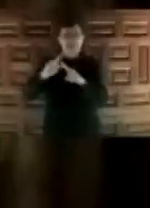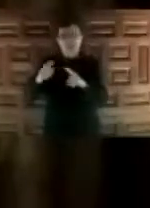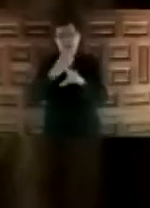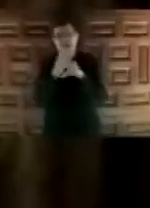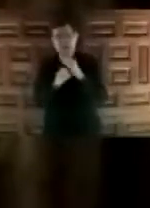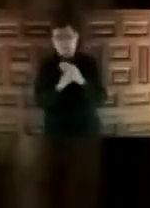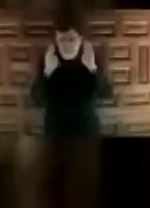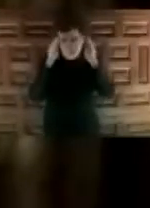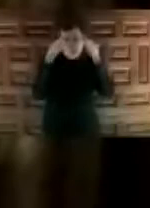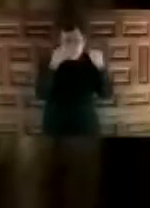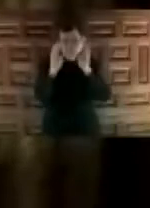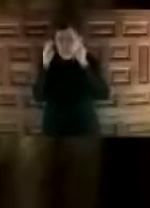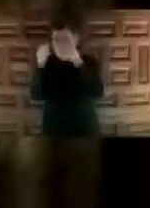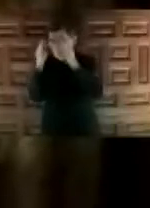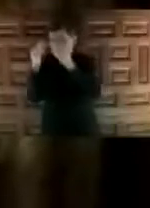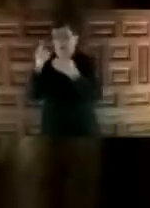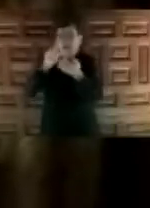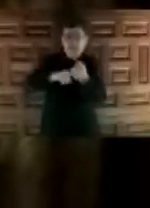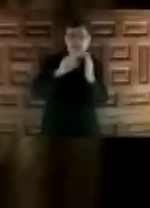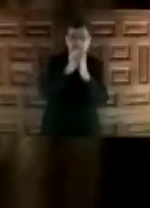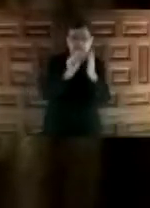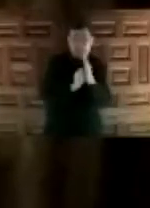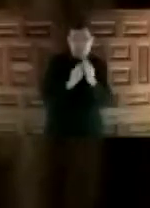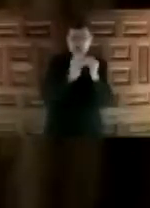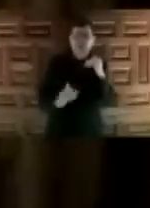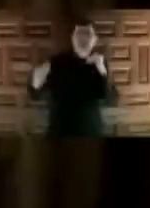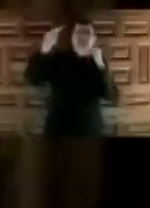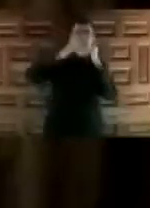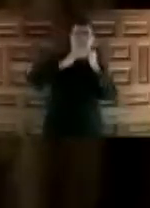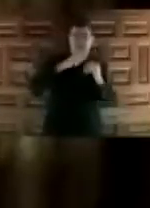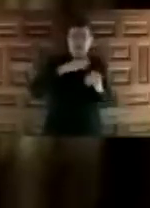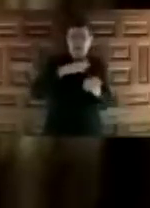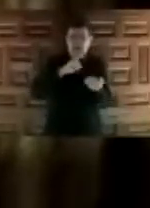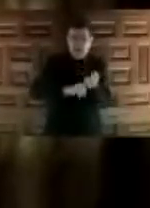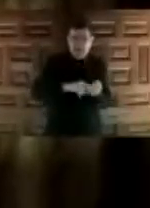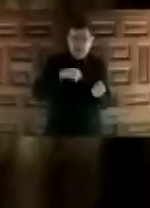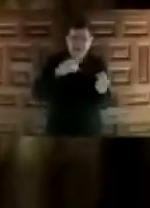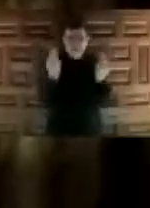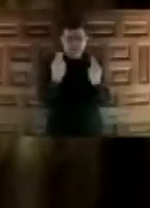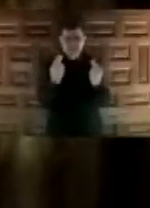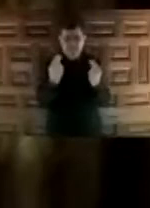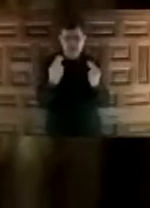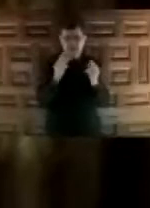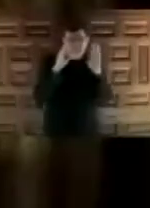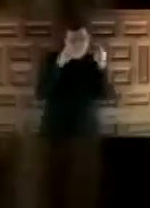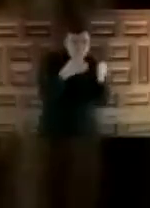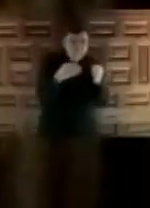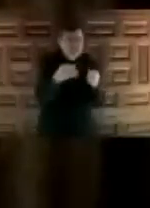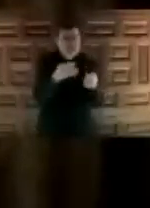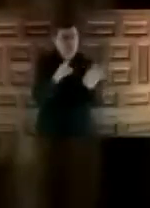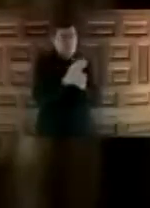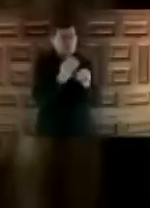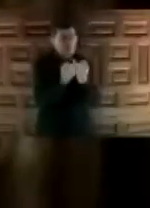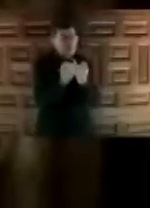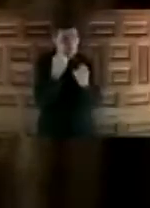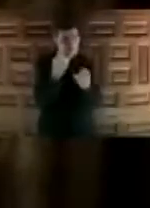acciones específicas para el sistema de educación superior que se recogen de sus necesidades particulares y también